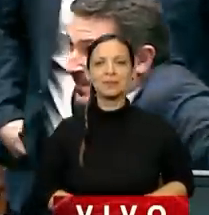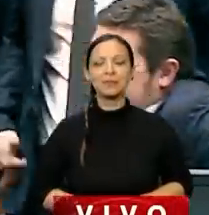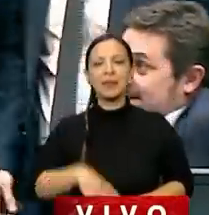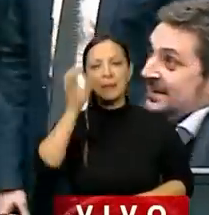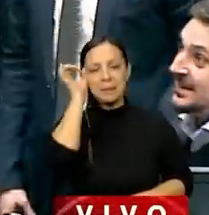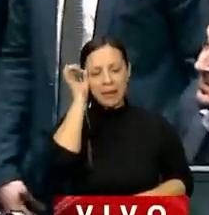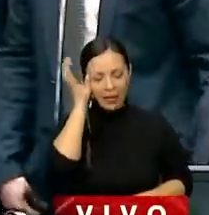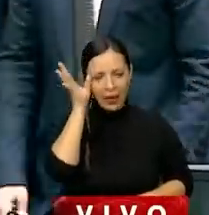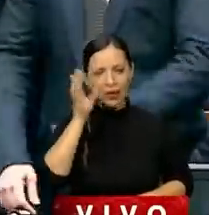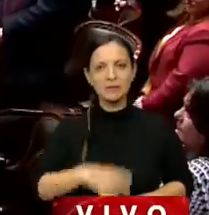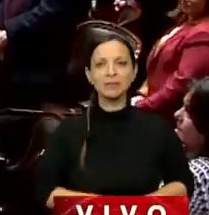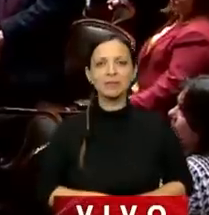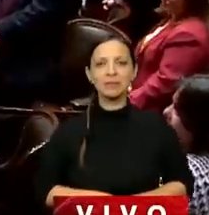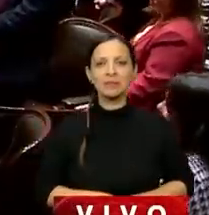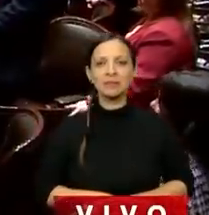Perdón,